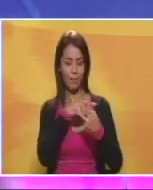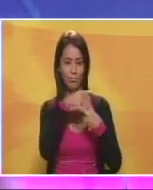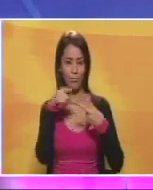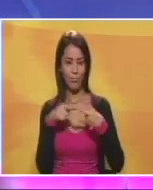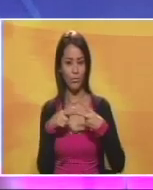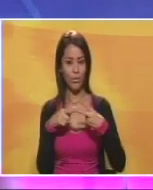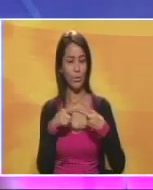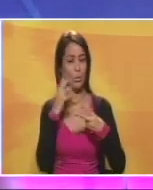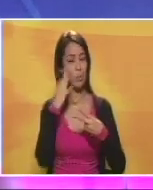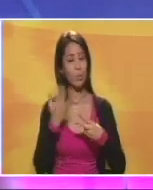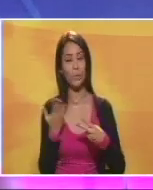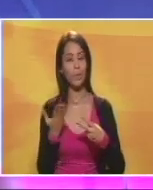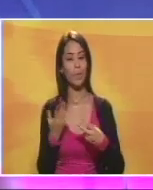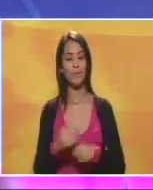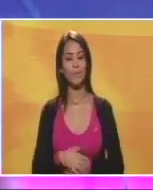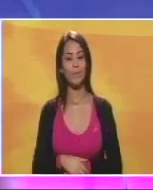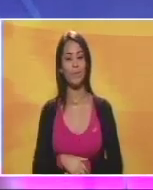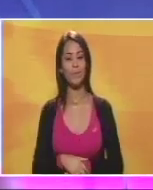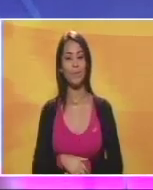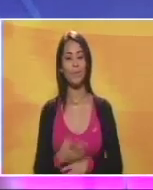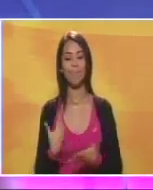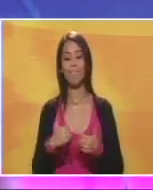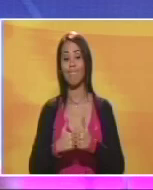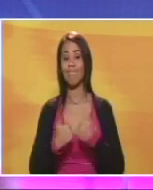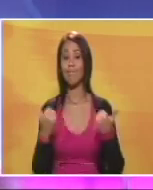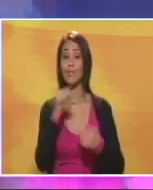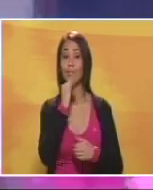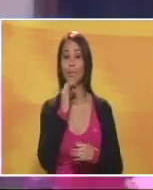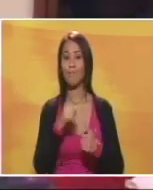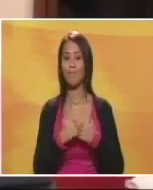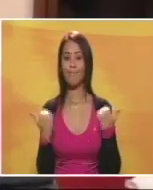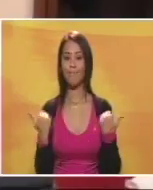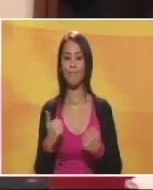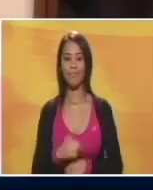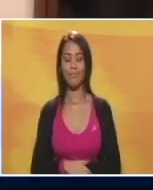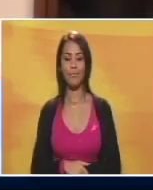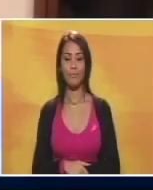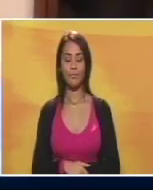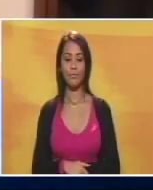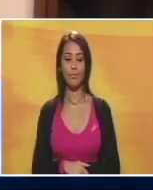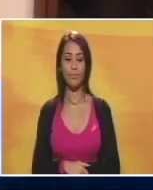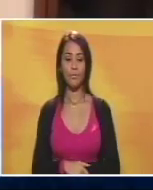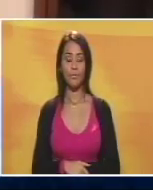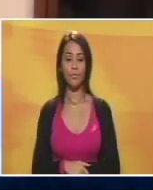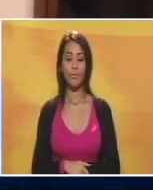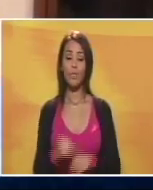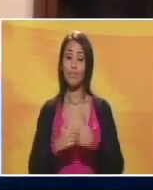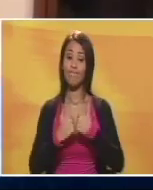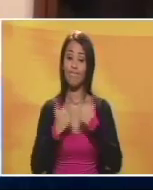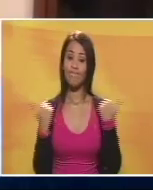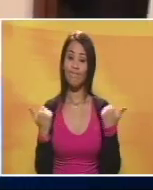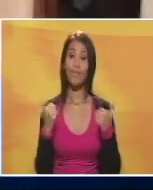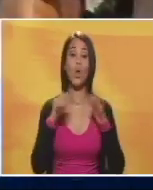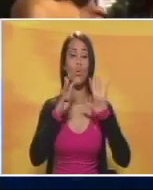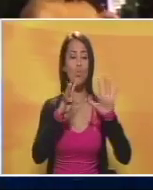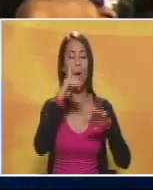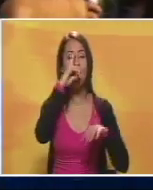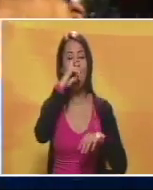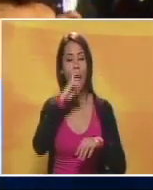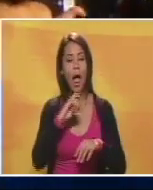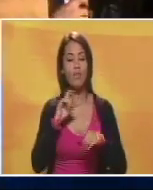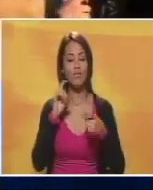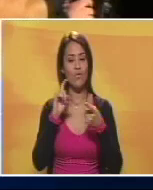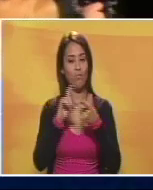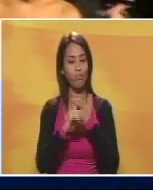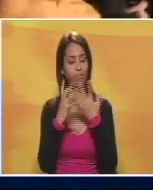pareja, considerada como una de las más sólidas de Hollywood, anunció su separación. Channing y Jenna se han separado después de casi 9 años de